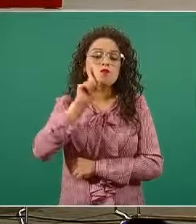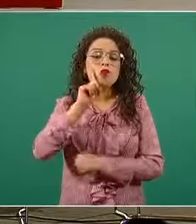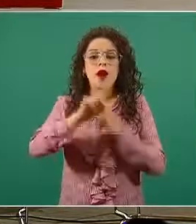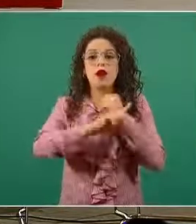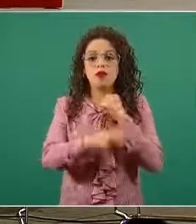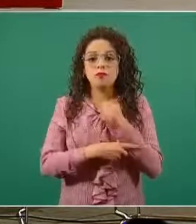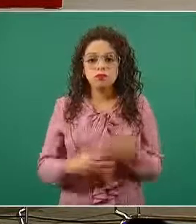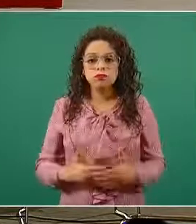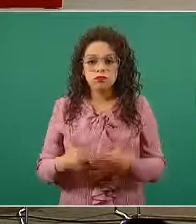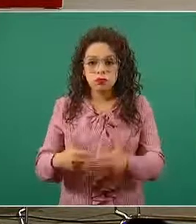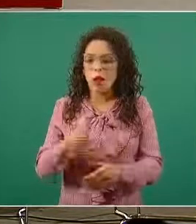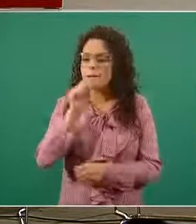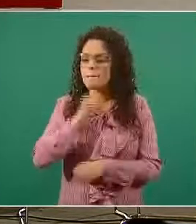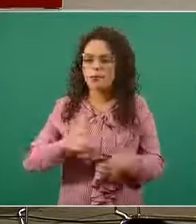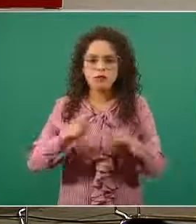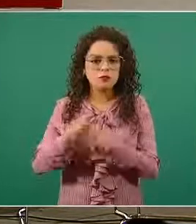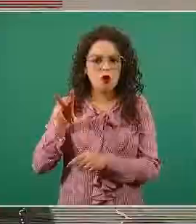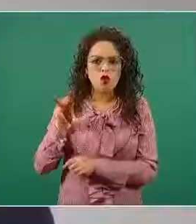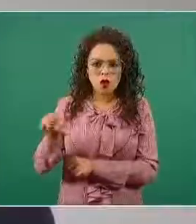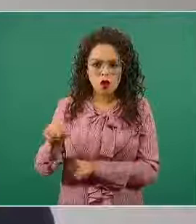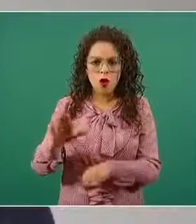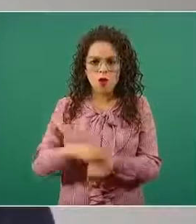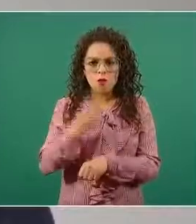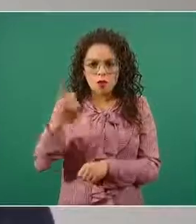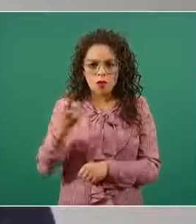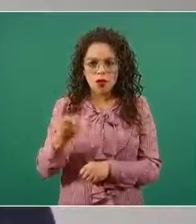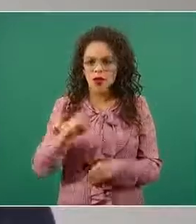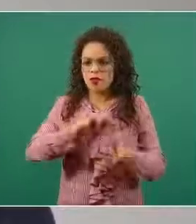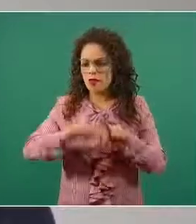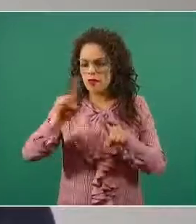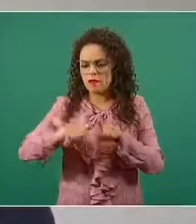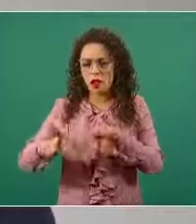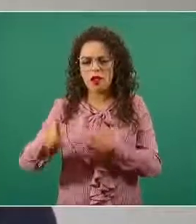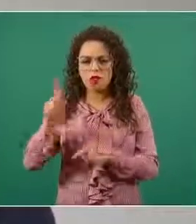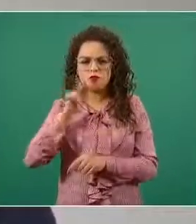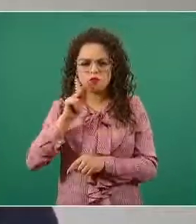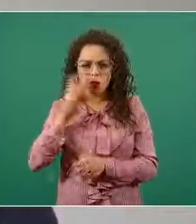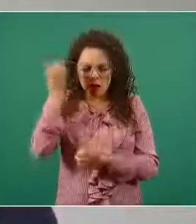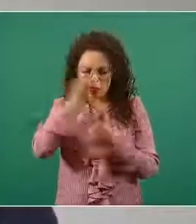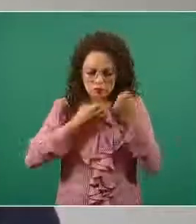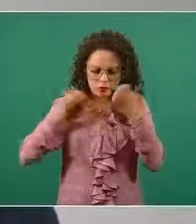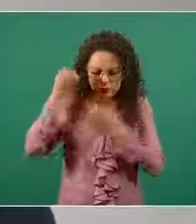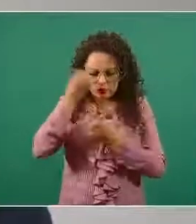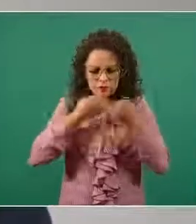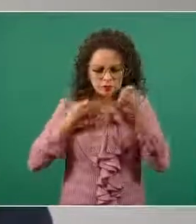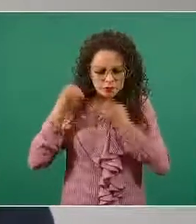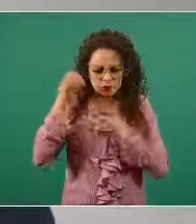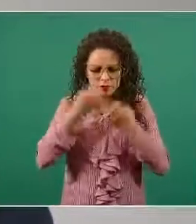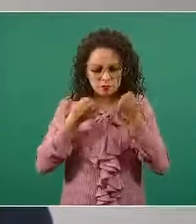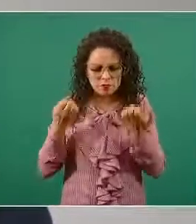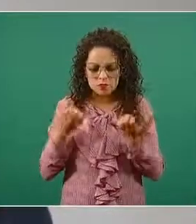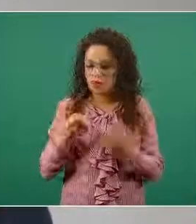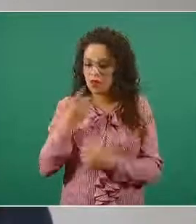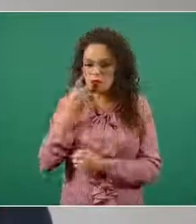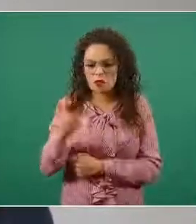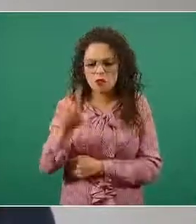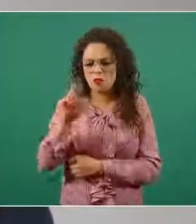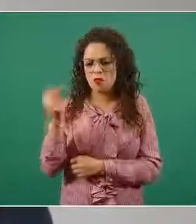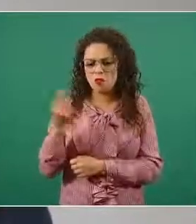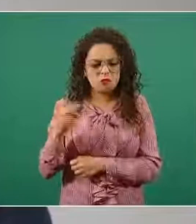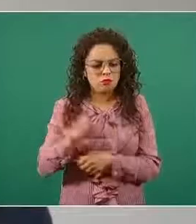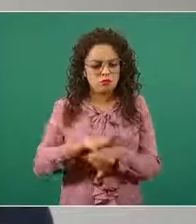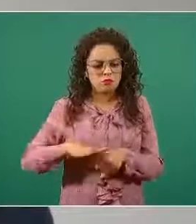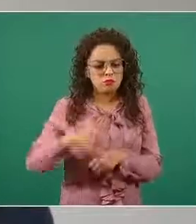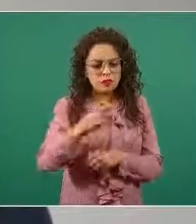precisamente porque los diferentes ensayos que se han llevado hasta el momento de estas vacunas no han incluido a estos grupos, por lo tanto no